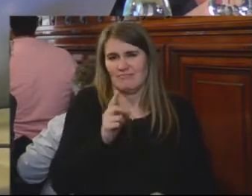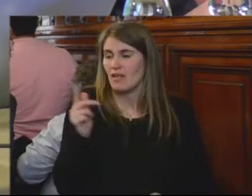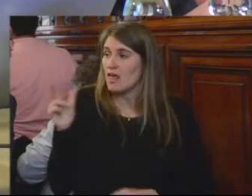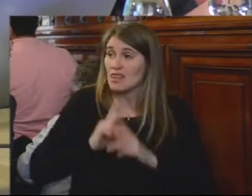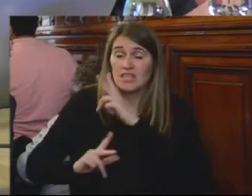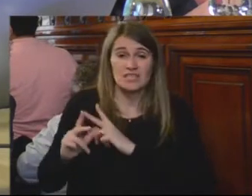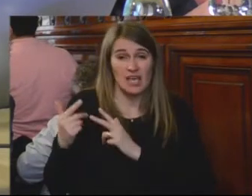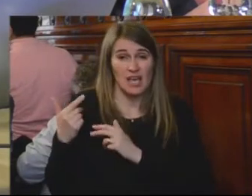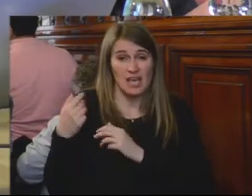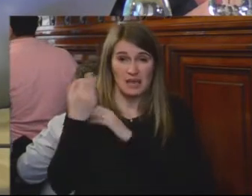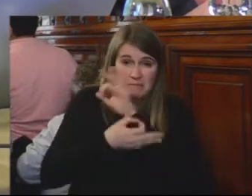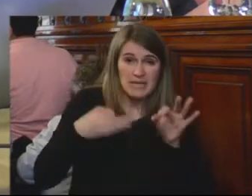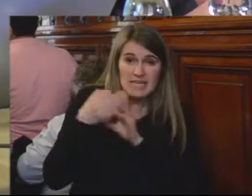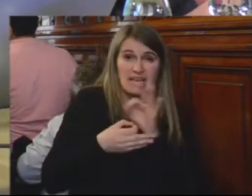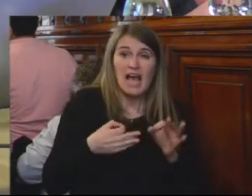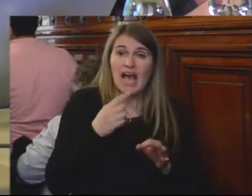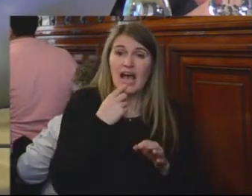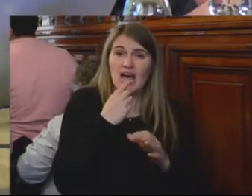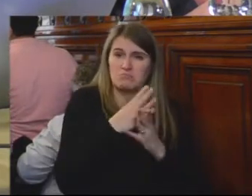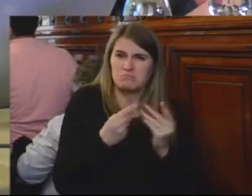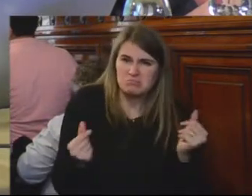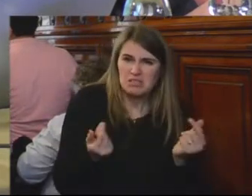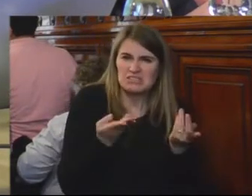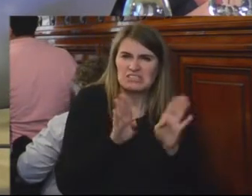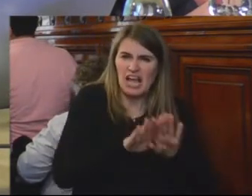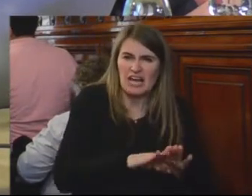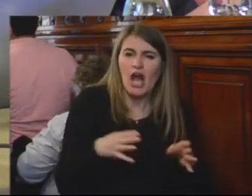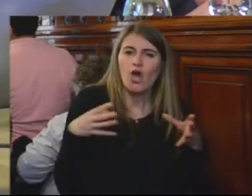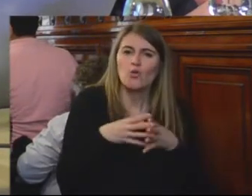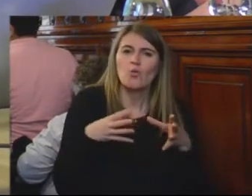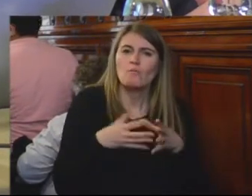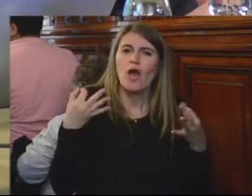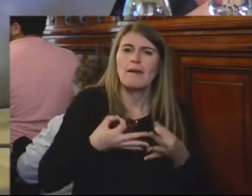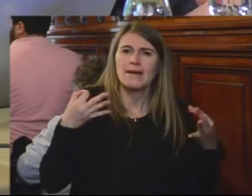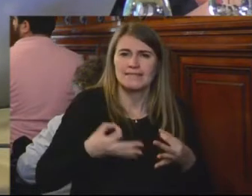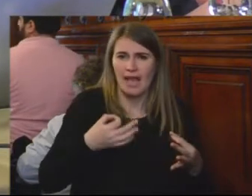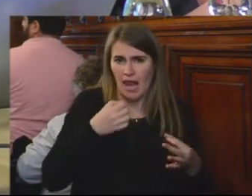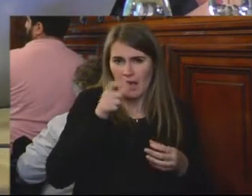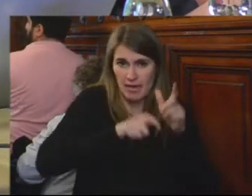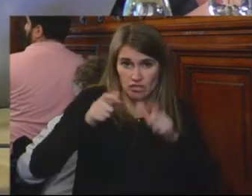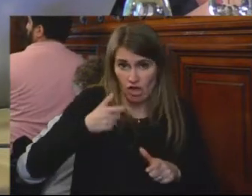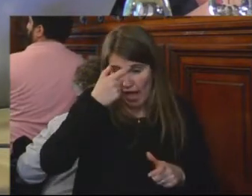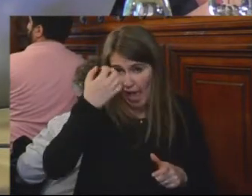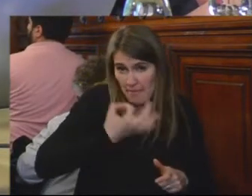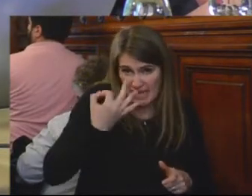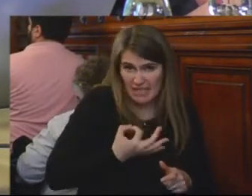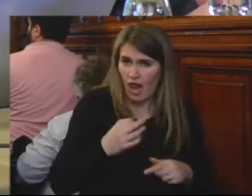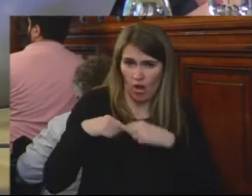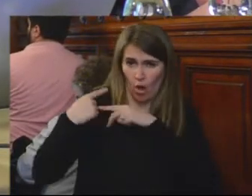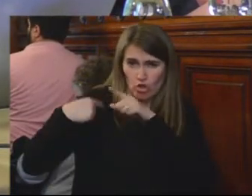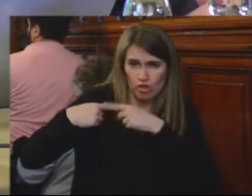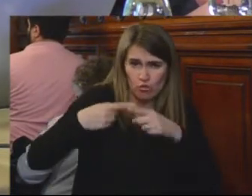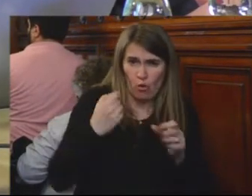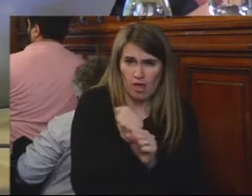presentación la disolución del grupo especial del reglamento de documental este grupo especial continúa funcionando ahora bajo la órbita